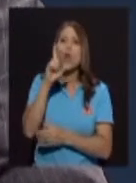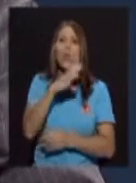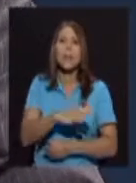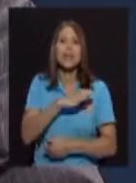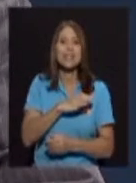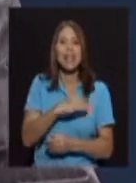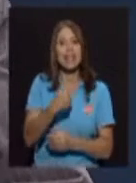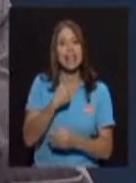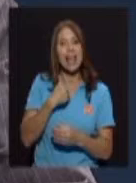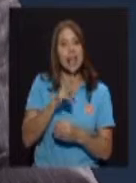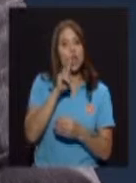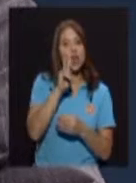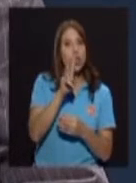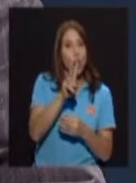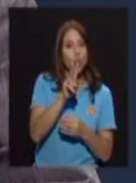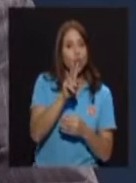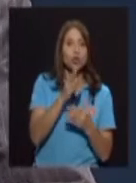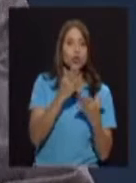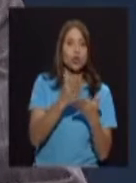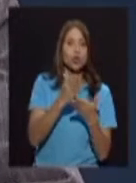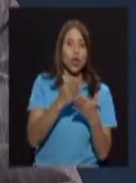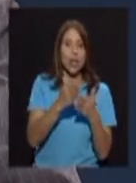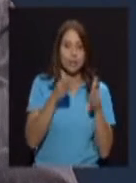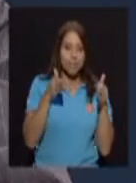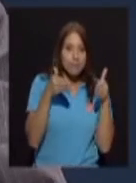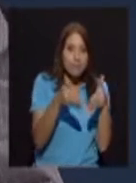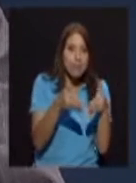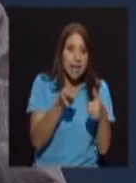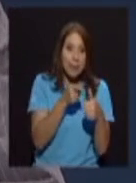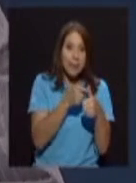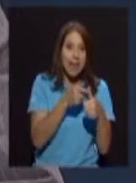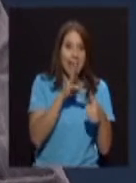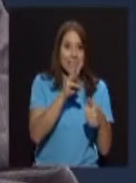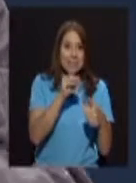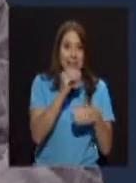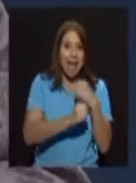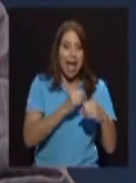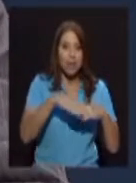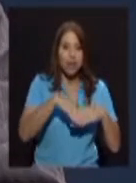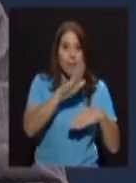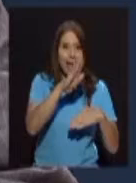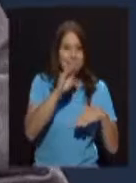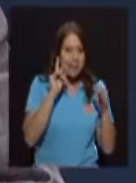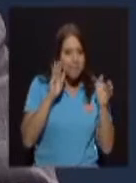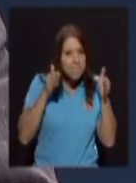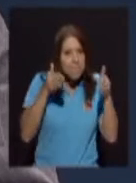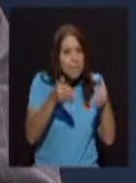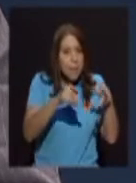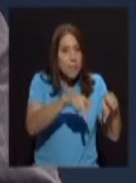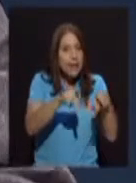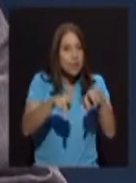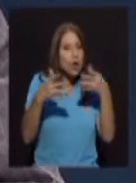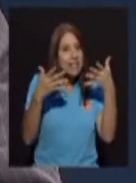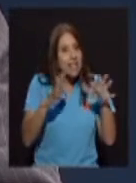2 cohortes. La primera cohorte, que era personas de 60 años y más, en realidad se enfocó en personas que ya se podían